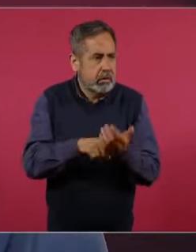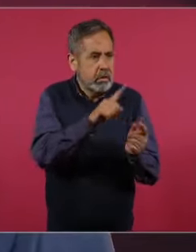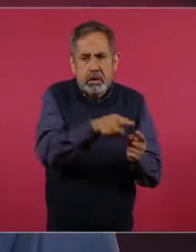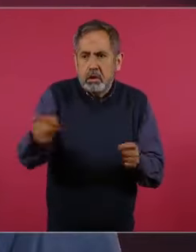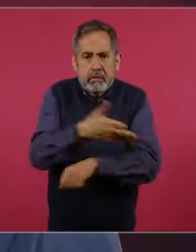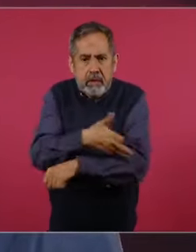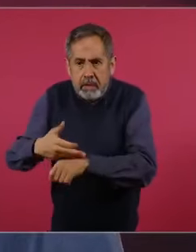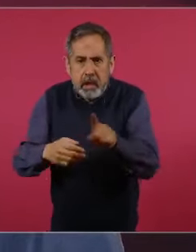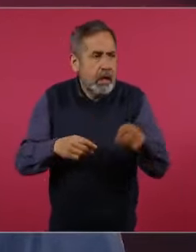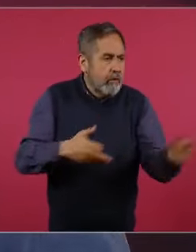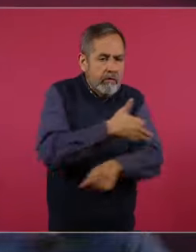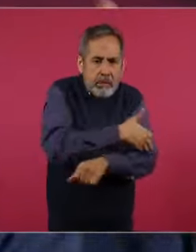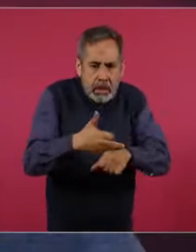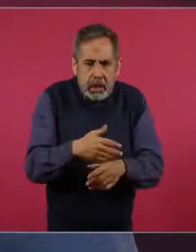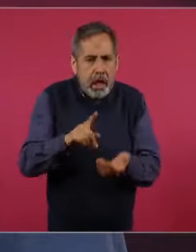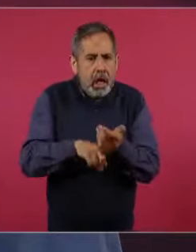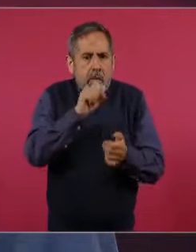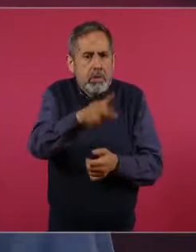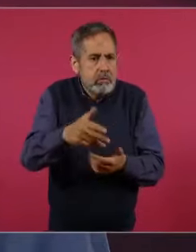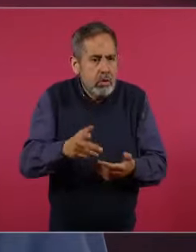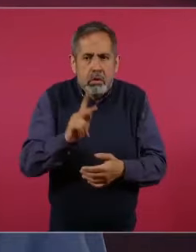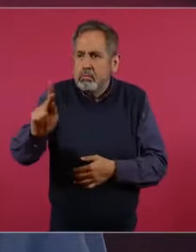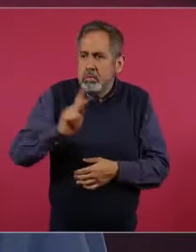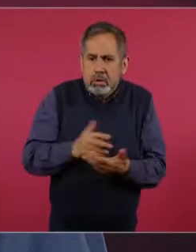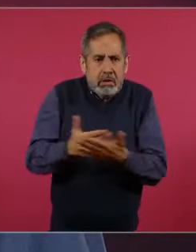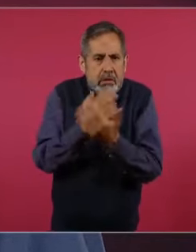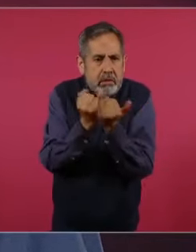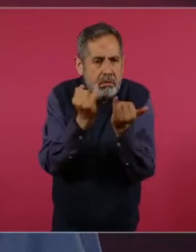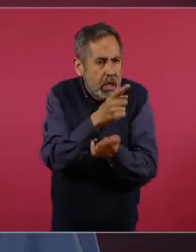familia, son sus paisanos,